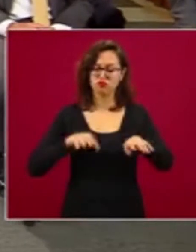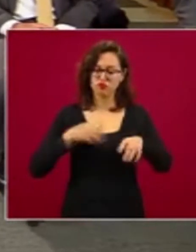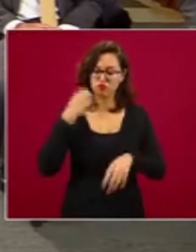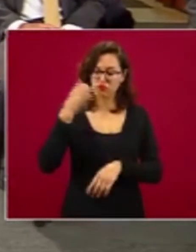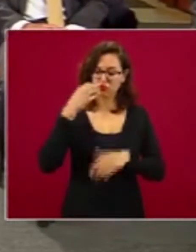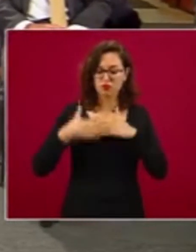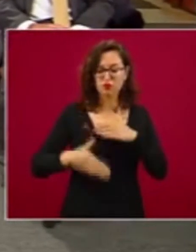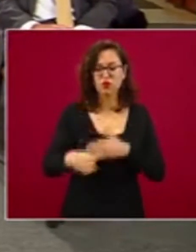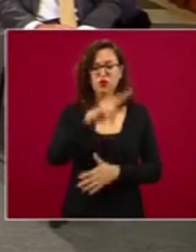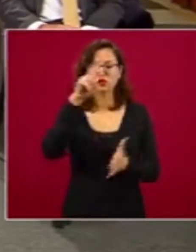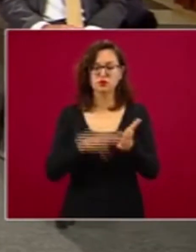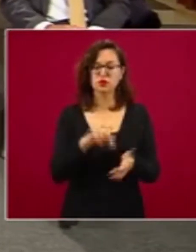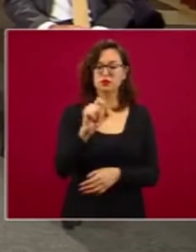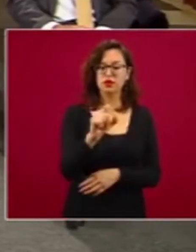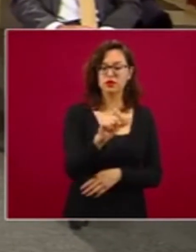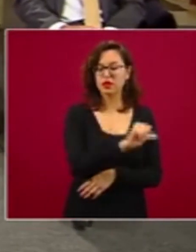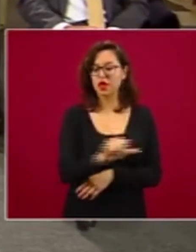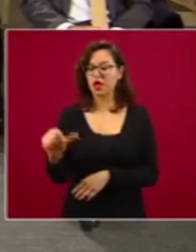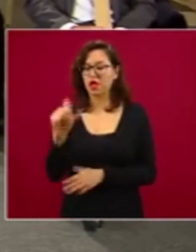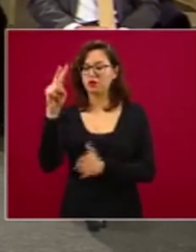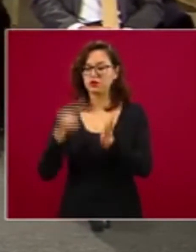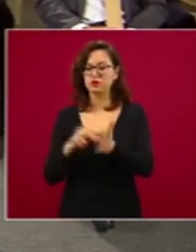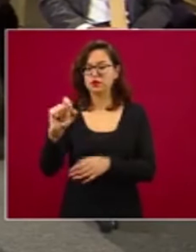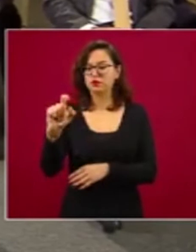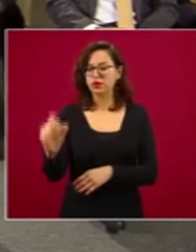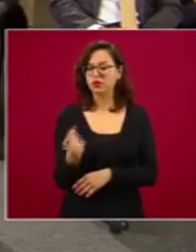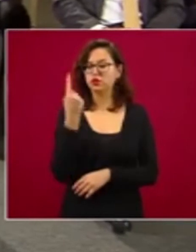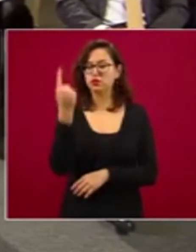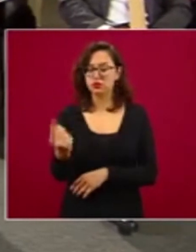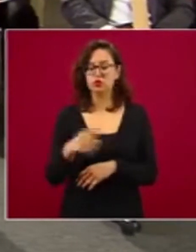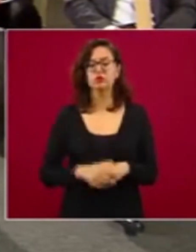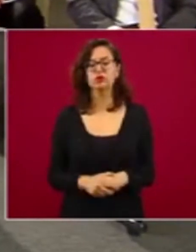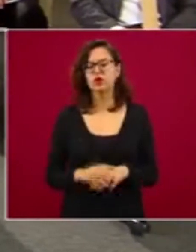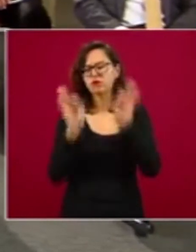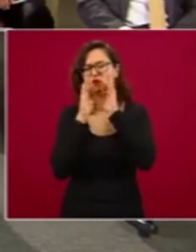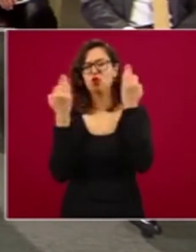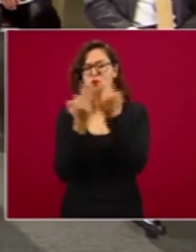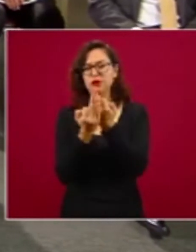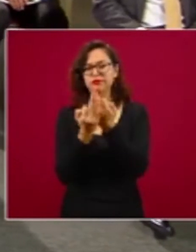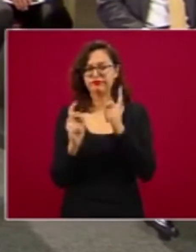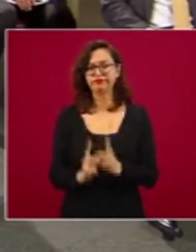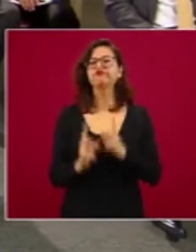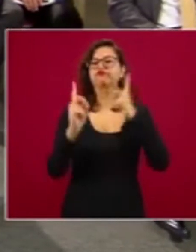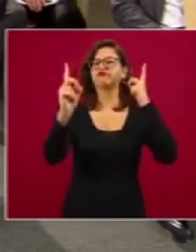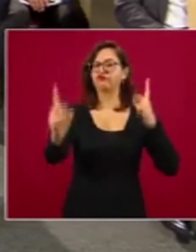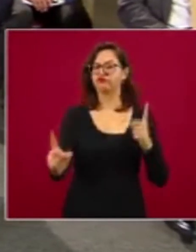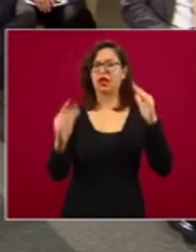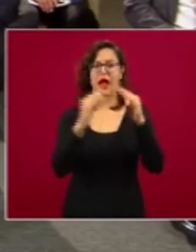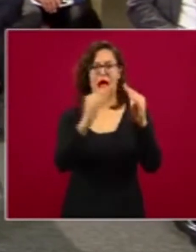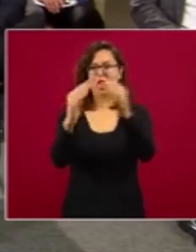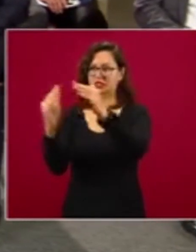-2021. Comenzará a distancia por no existir las condiciones